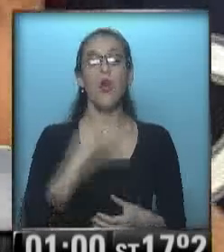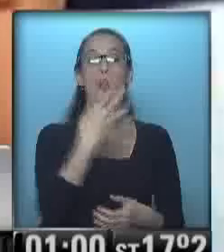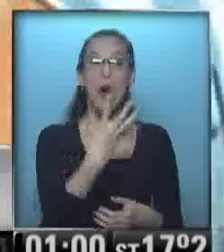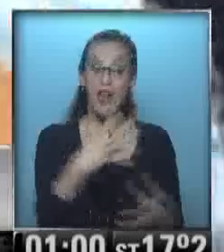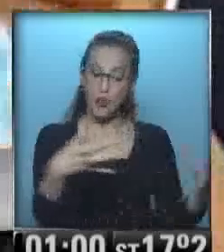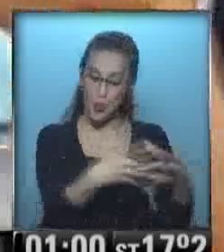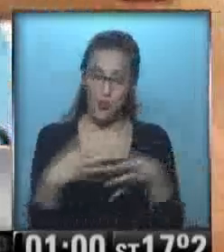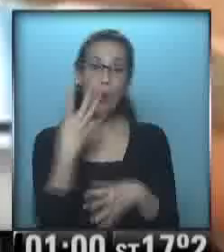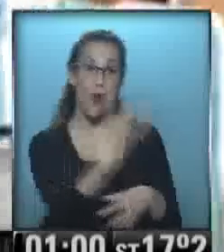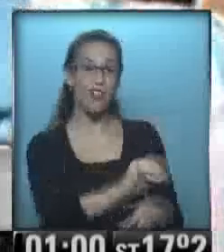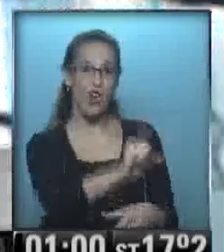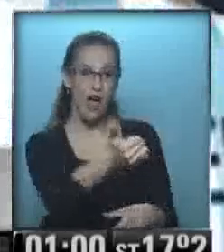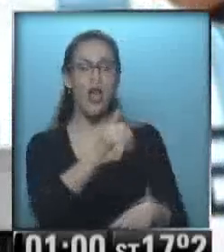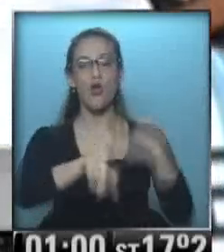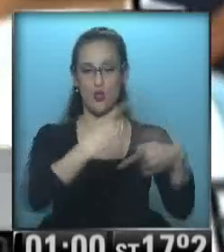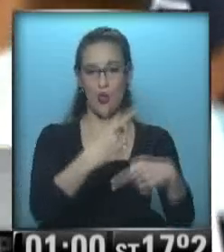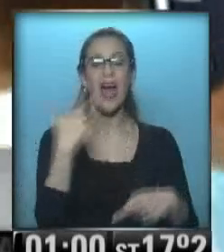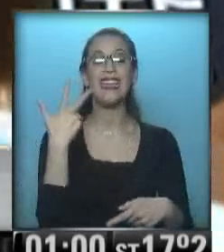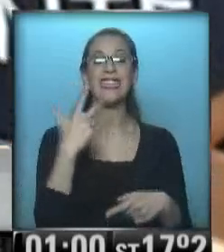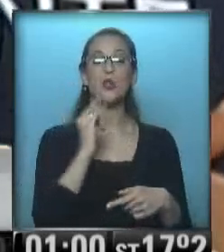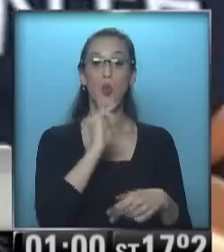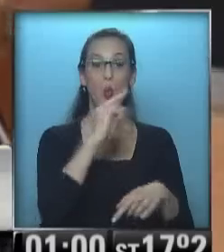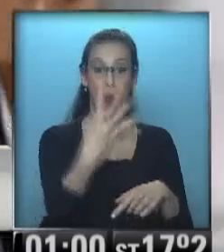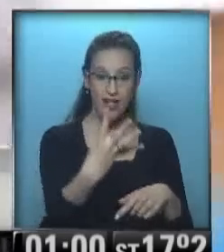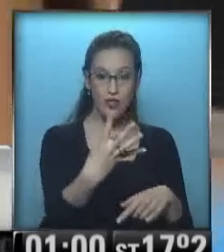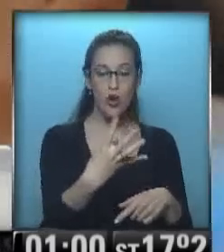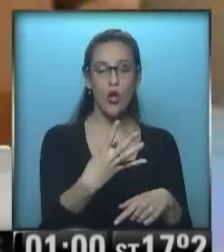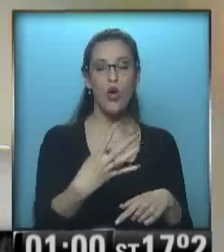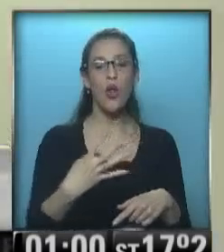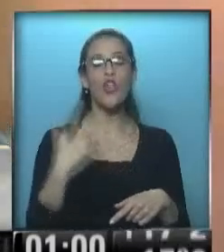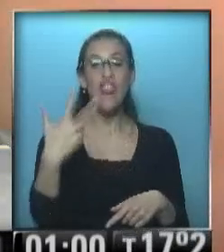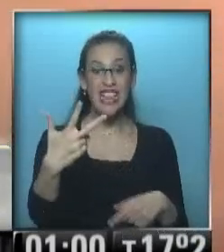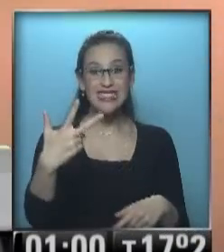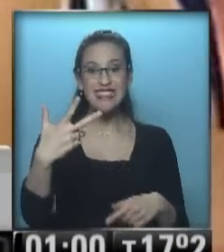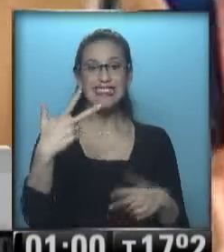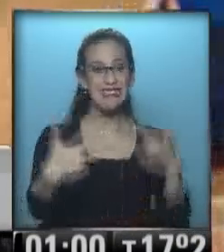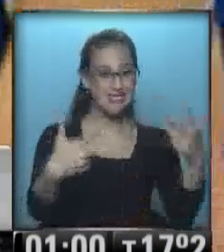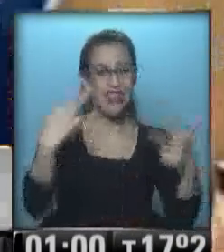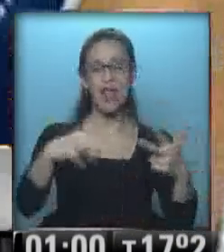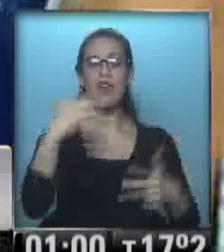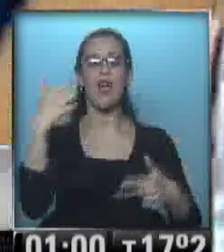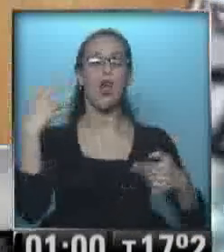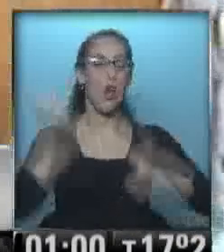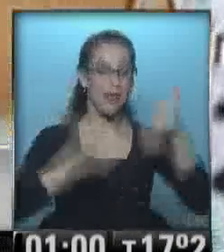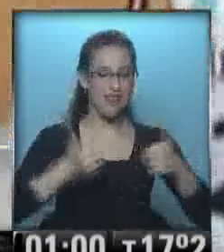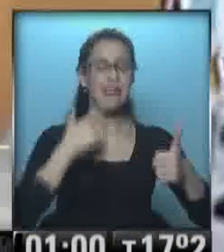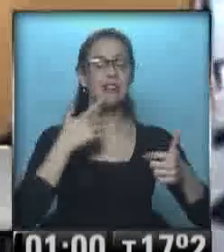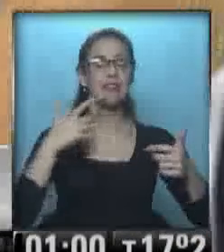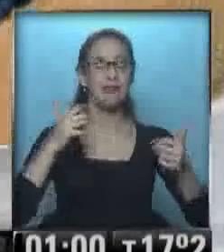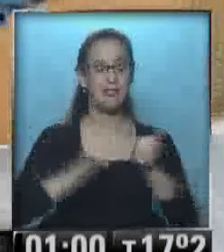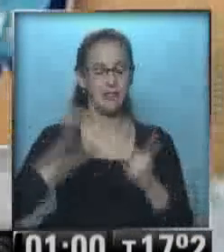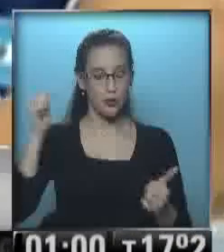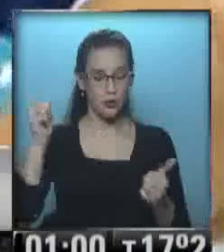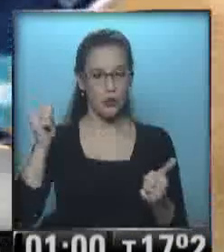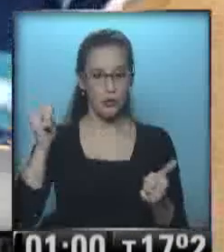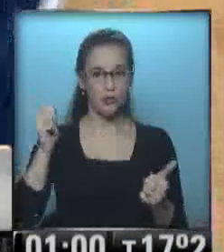esos cuatro primeros, los primeros tres son los que llegan a la parte final y los que compiten por el título. El cuarto y los demás van a competir por los